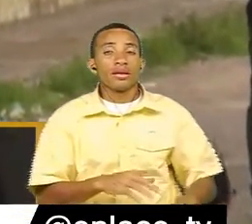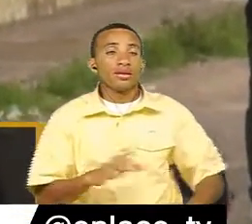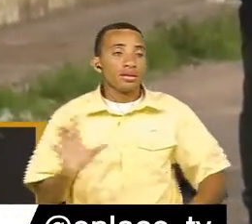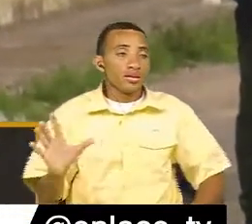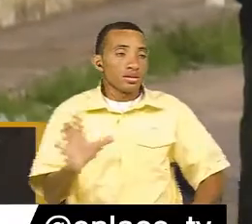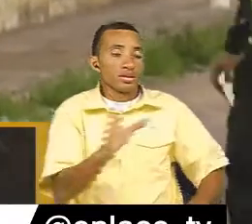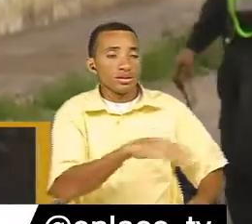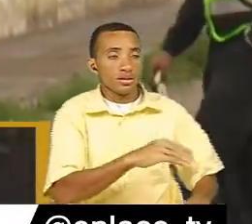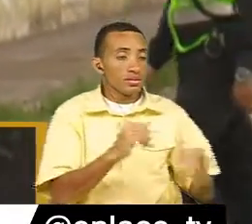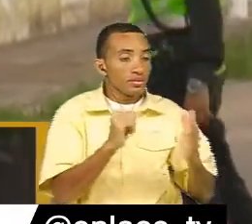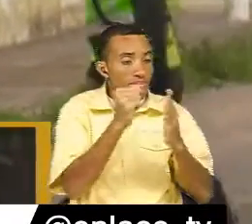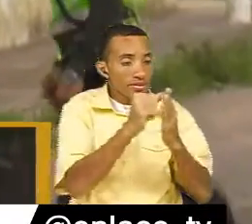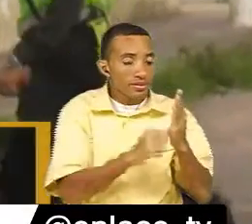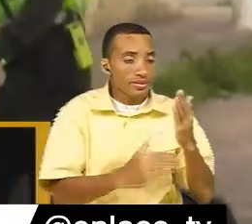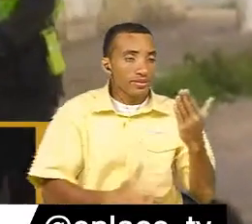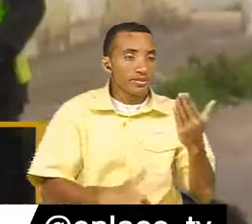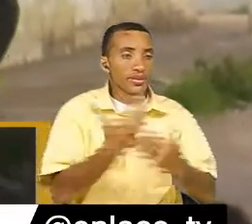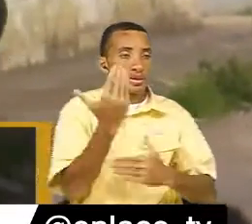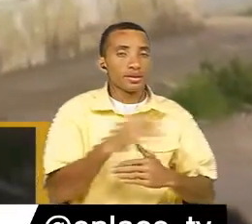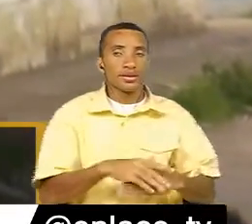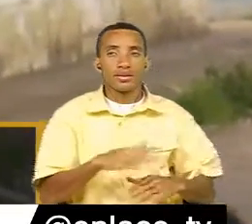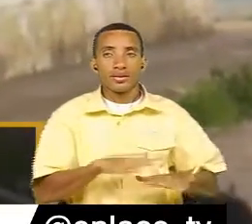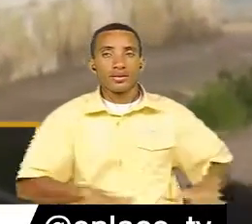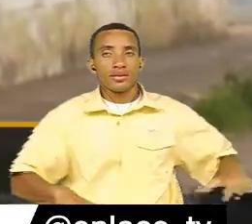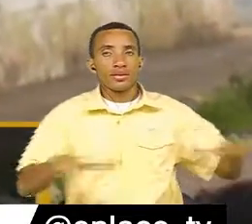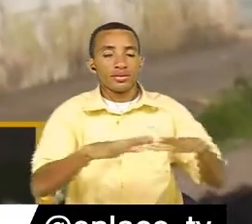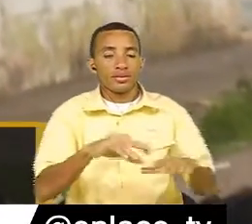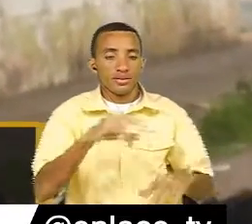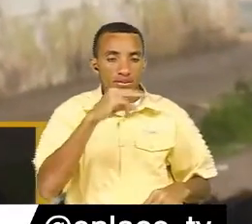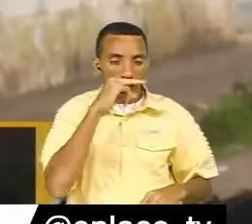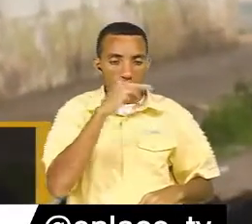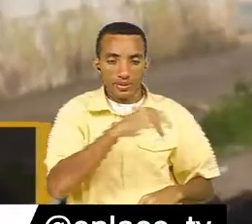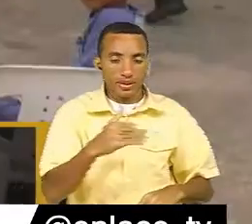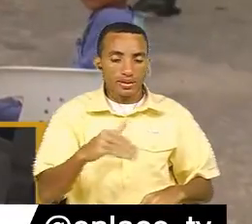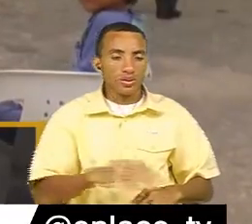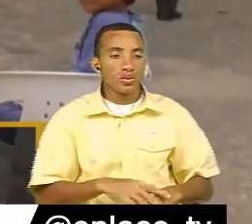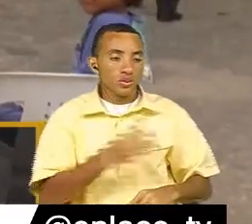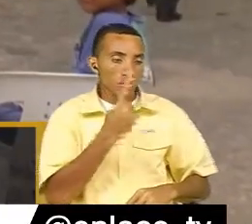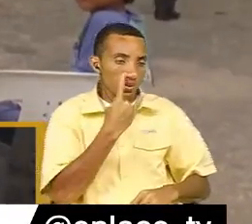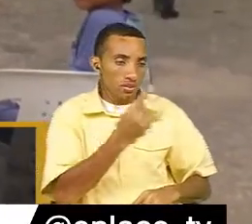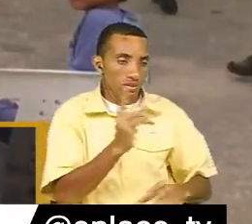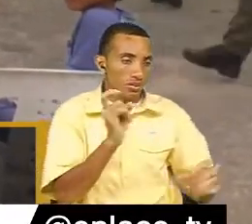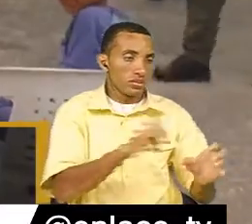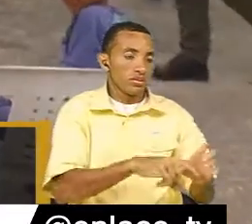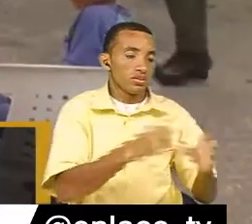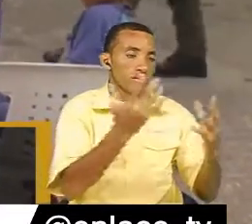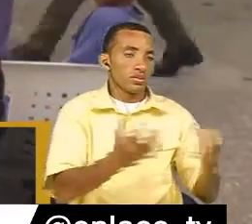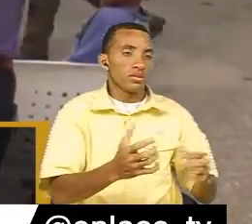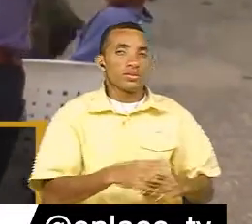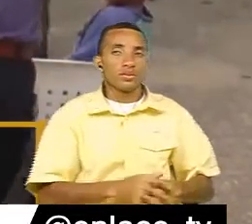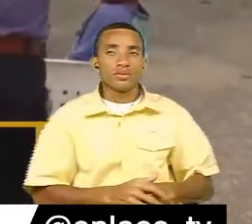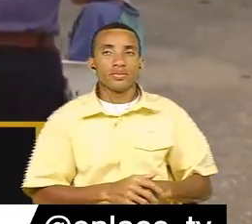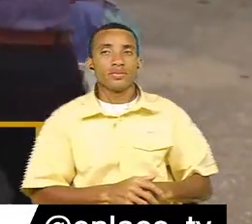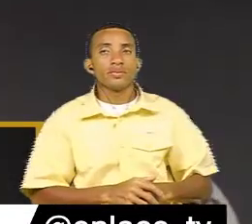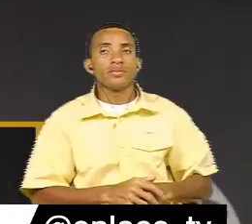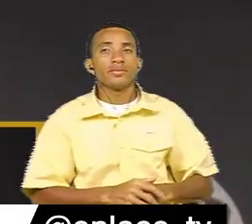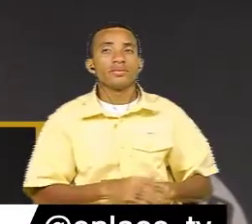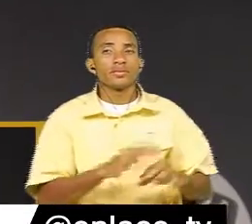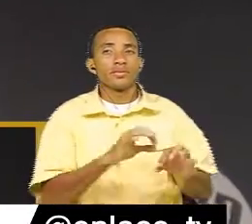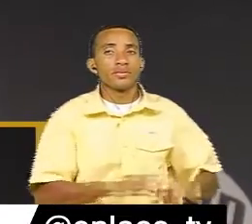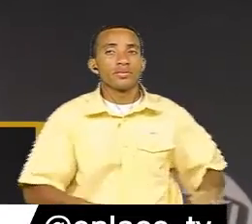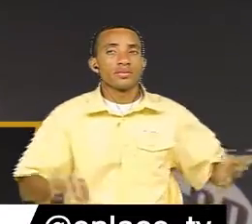haya empezado en ese sector. Como se ha dado cuenta, hay muchos niños interesados en vincularse a la misma. Hay la